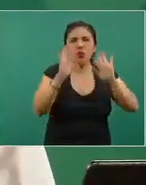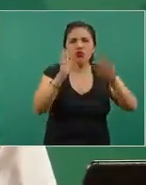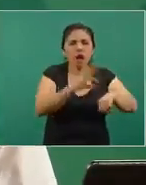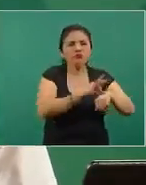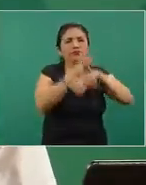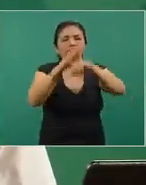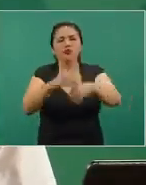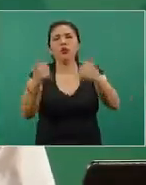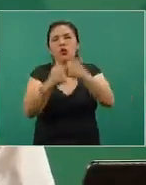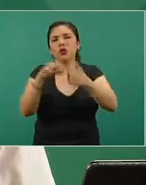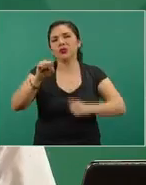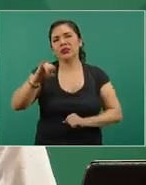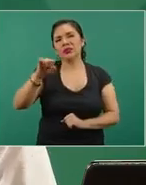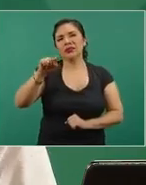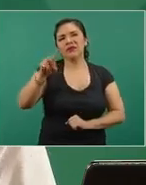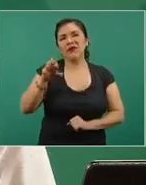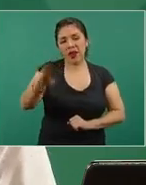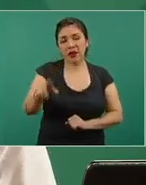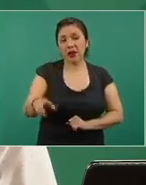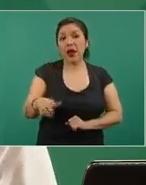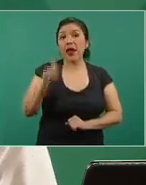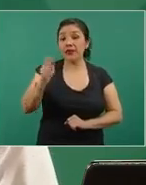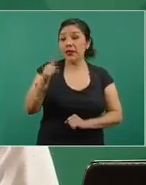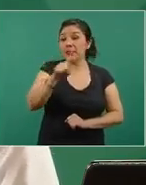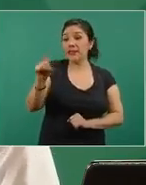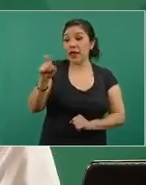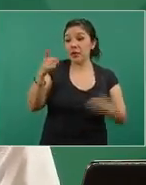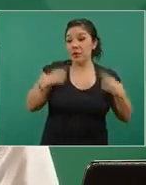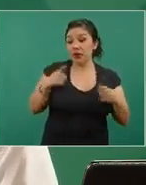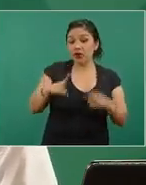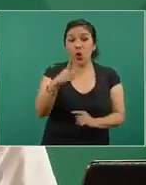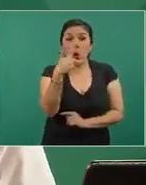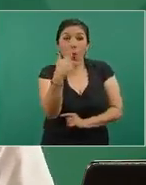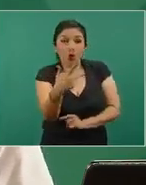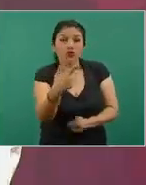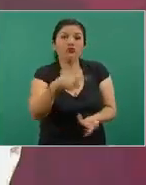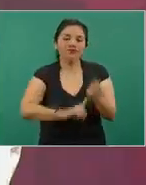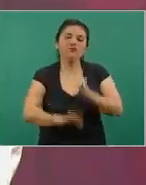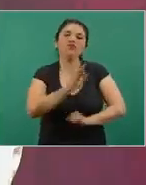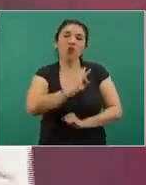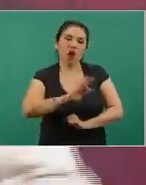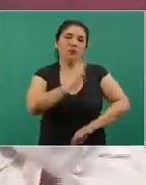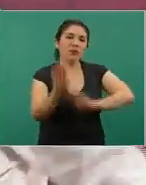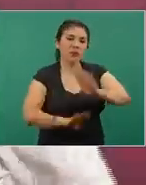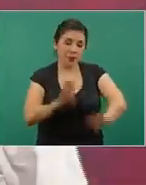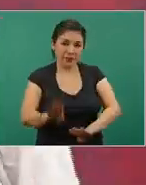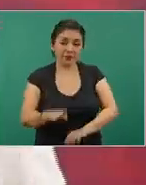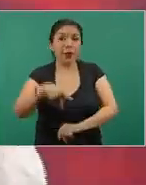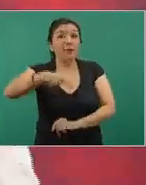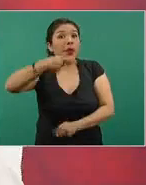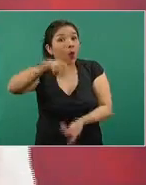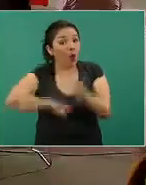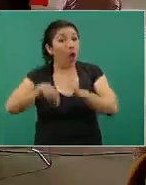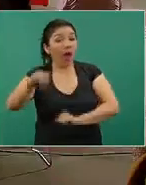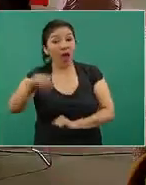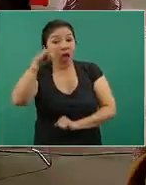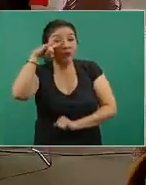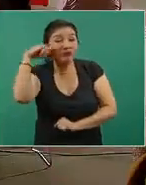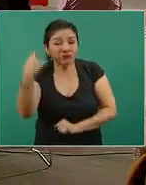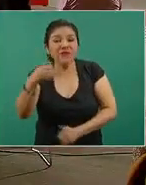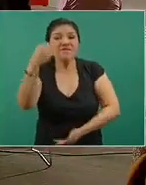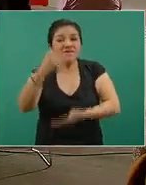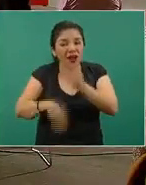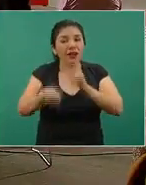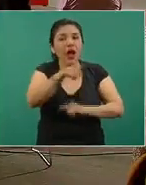conducidas por el Sistema Nacional de Salud, 8 de cada 100 fallecen. Ahora, esto lo que no toma en cuenta, y es muy importante para poner